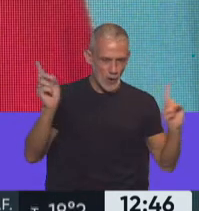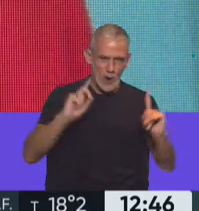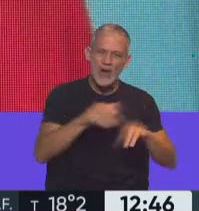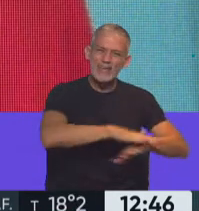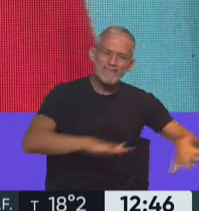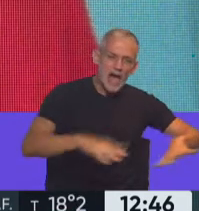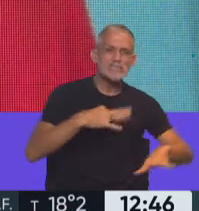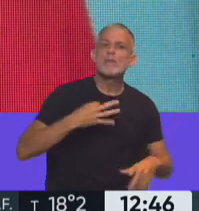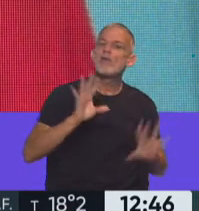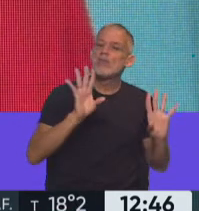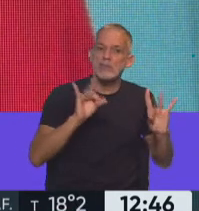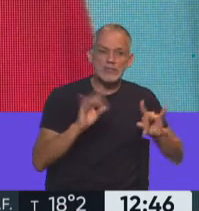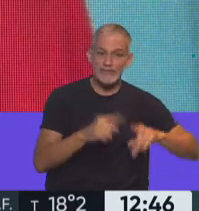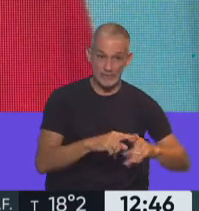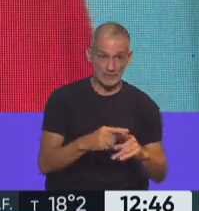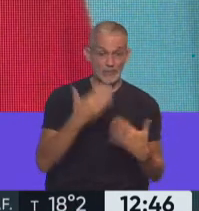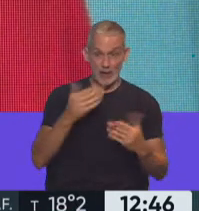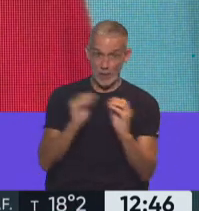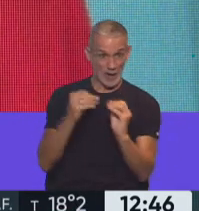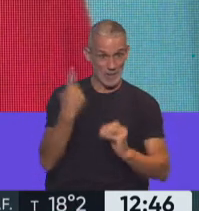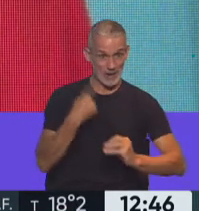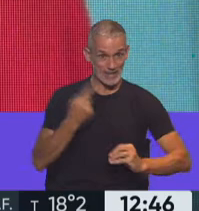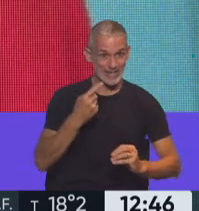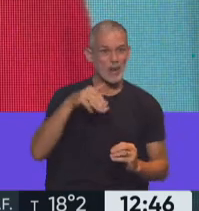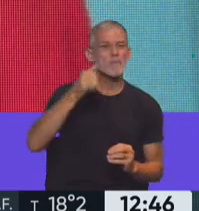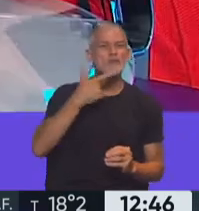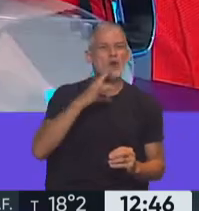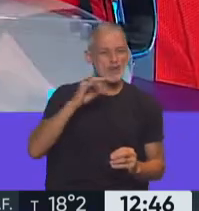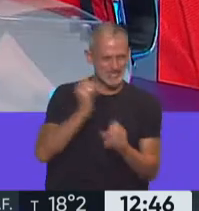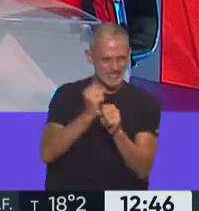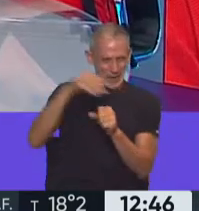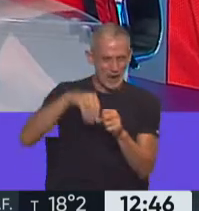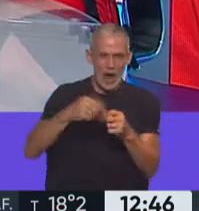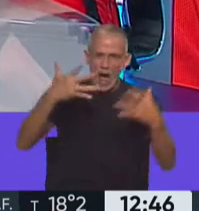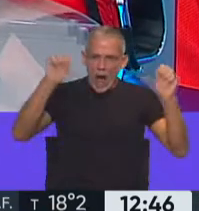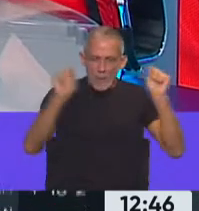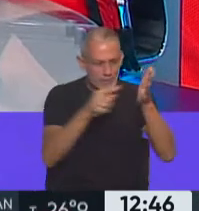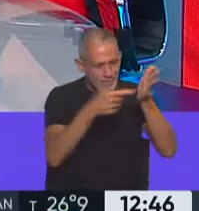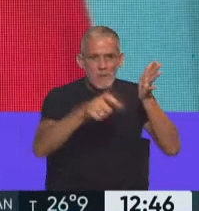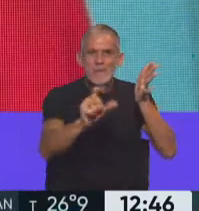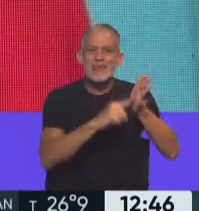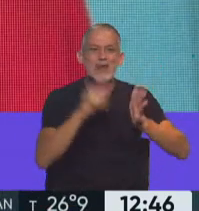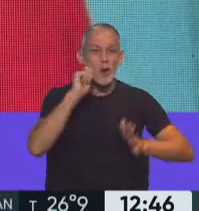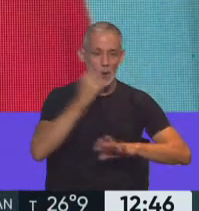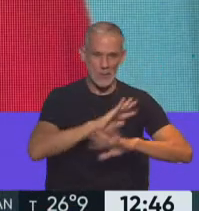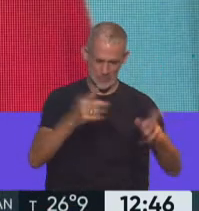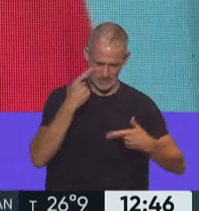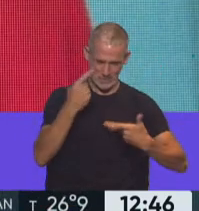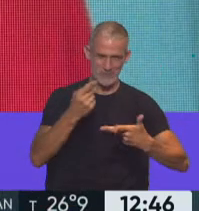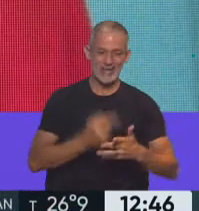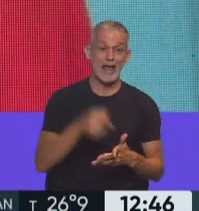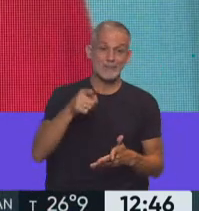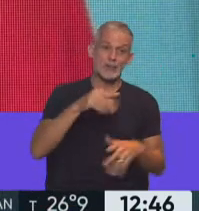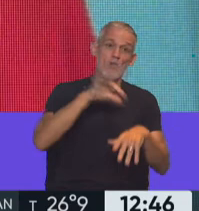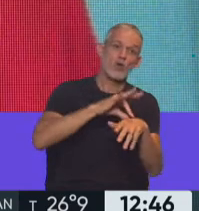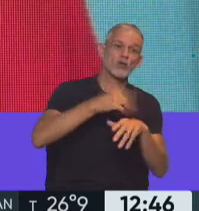muy difícil y gracias a una compañera no está el archivo valeria musto ni encontró un material muy muy te invito a que lo veamos dónde está